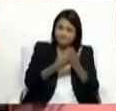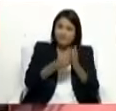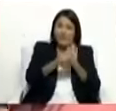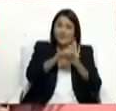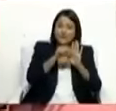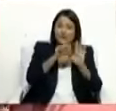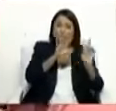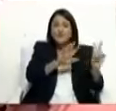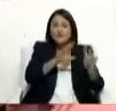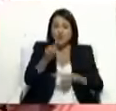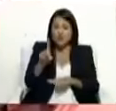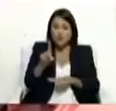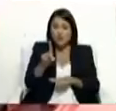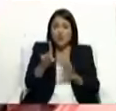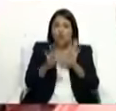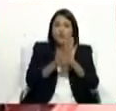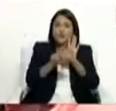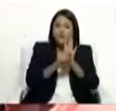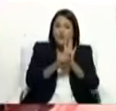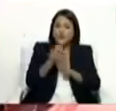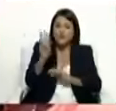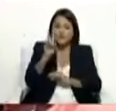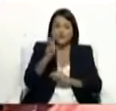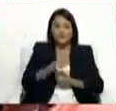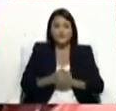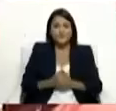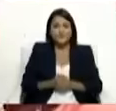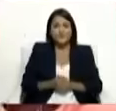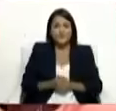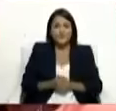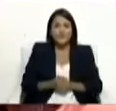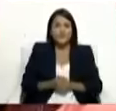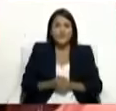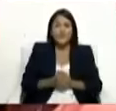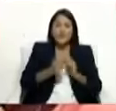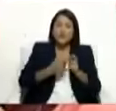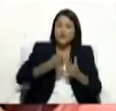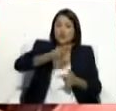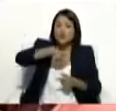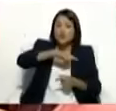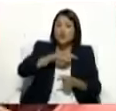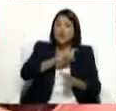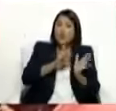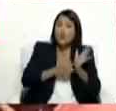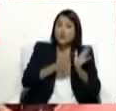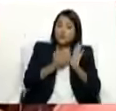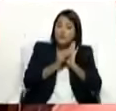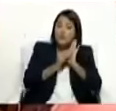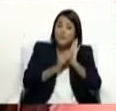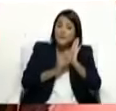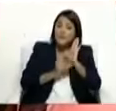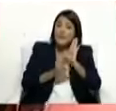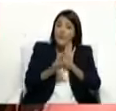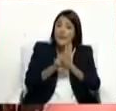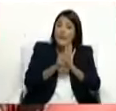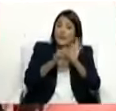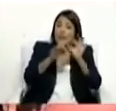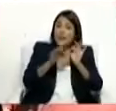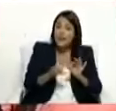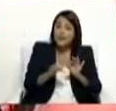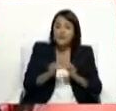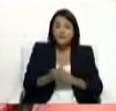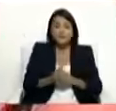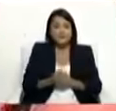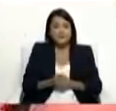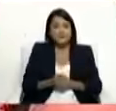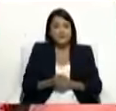71 de la Constitución de la República Bolivariana de Venezuela. Cumplimos con todos los requisitos de ley, con todos los requisitos